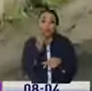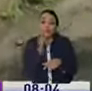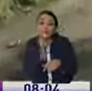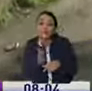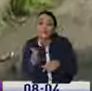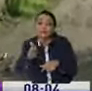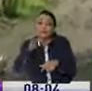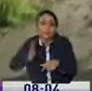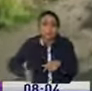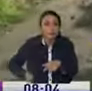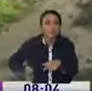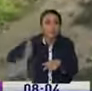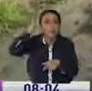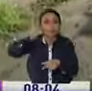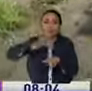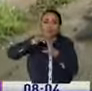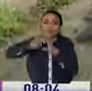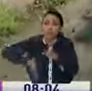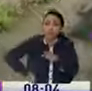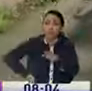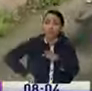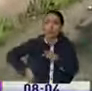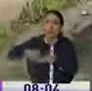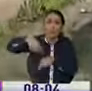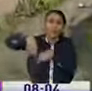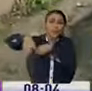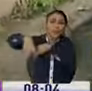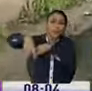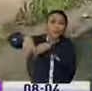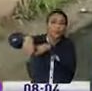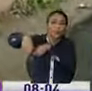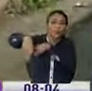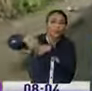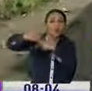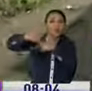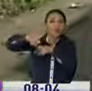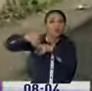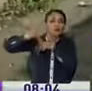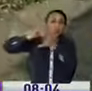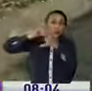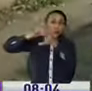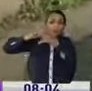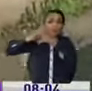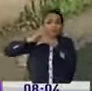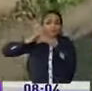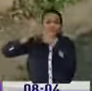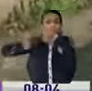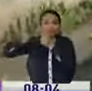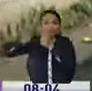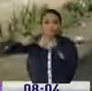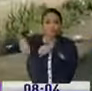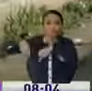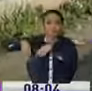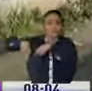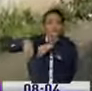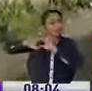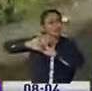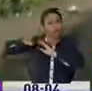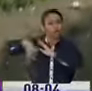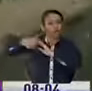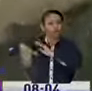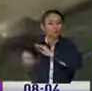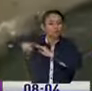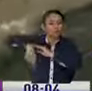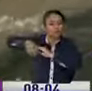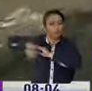vía importantísima, bastante transitada, por donde incluso pasa todo tipo de transporte público, también